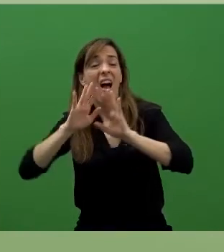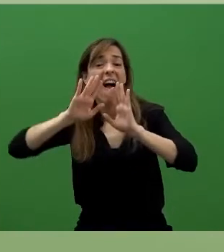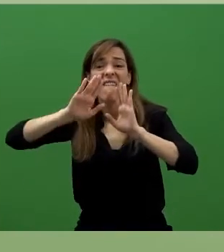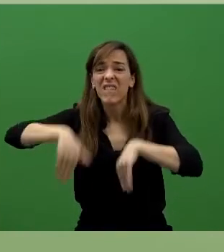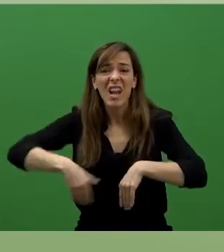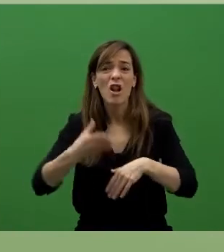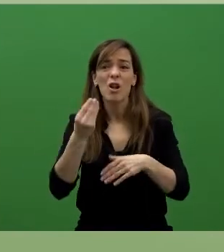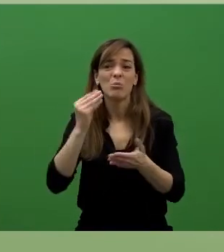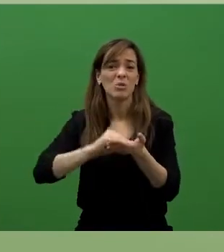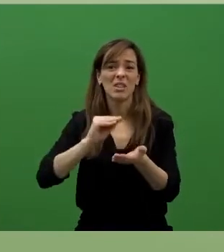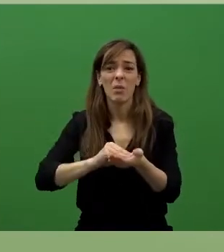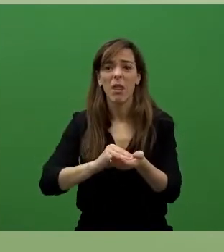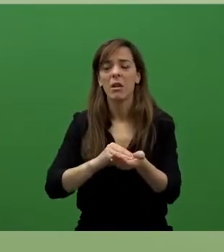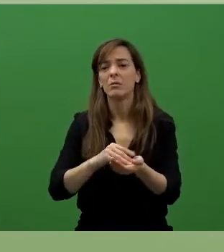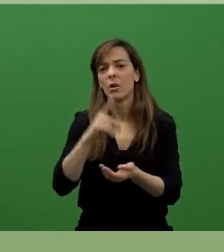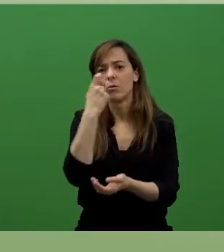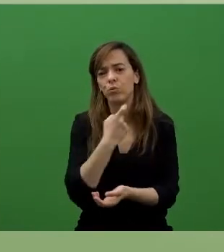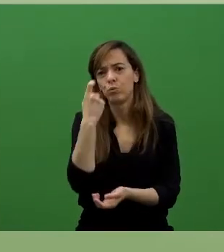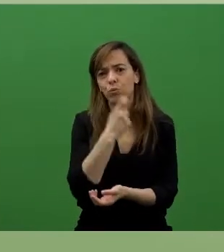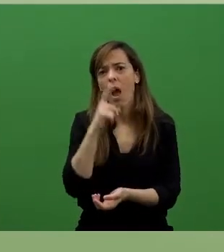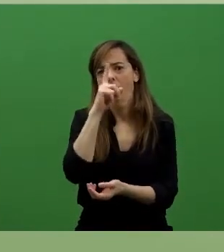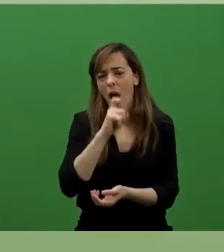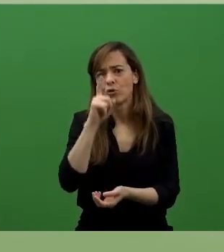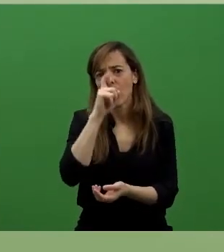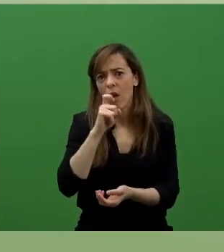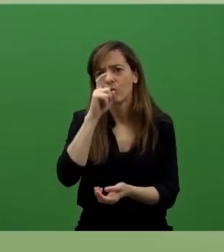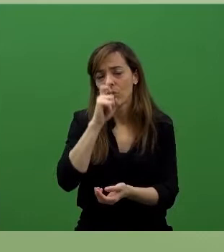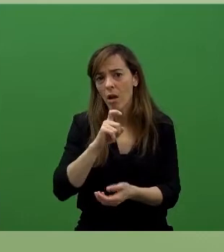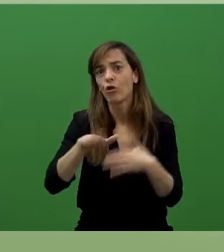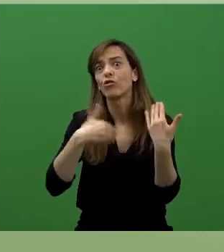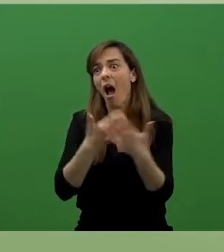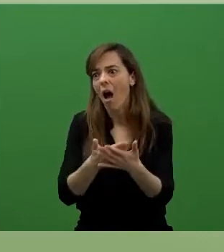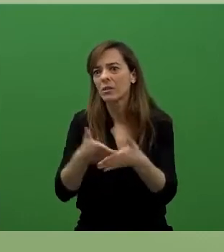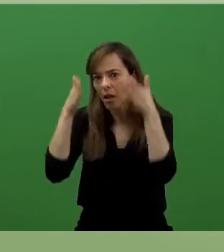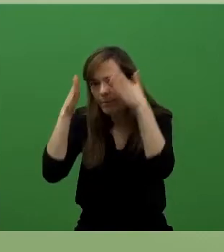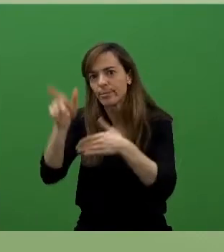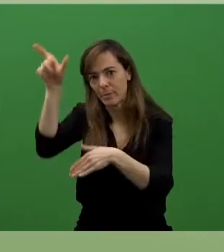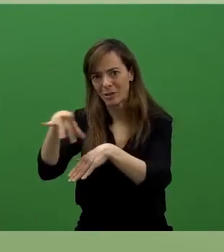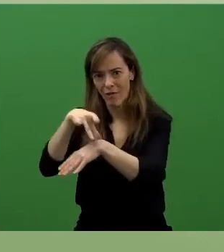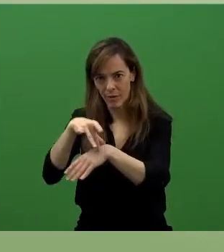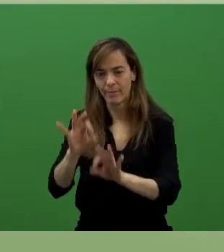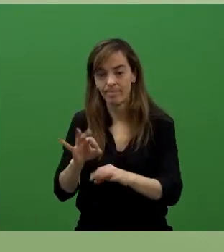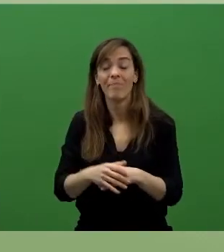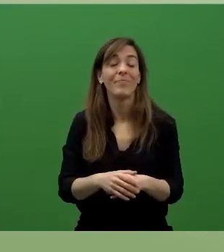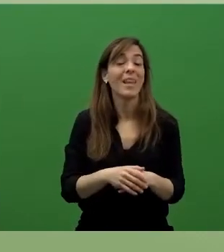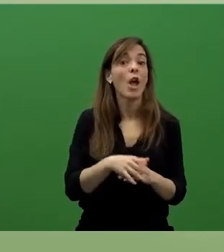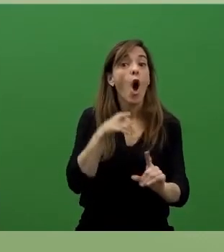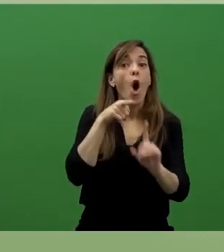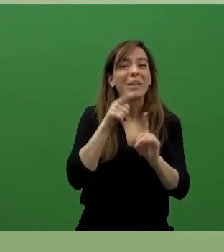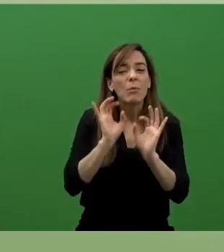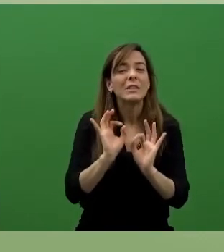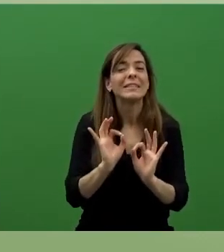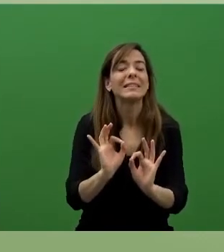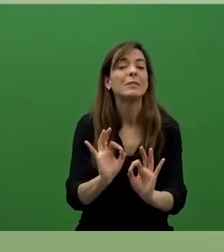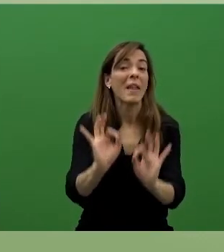en muchos casos se pierde o tarda muchos años en poder llegar el beneficio al paciente. Y uno de los objetivos específicos, que es en el que yo trabajo